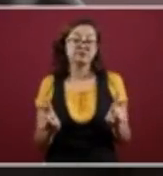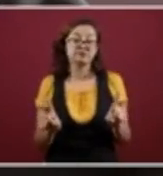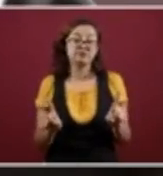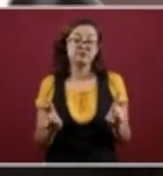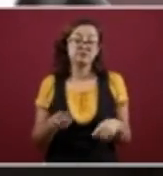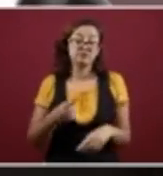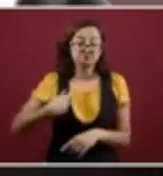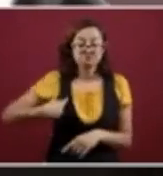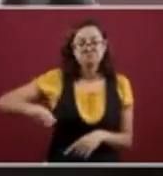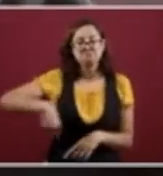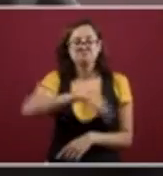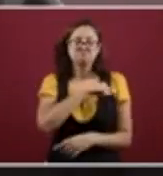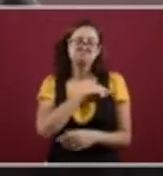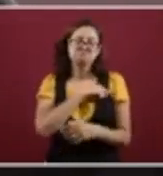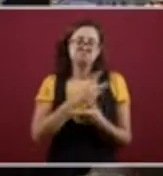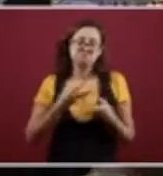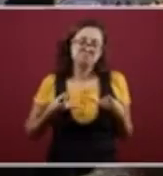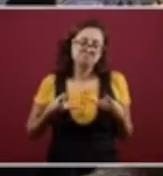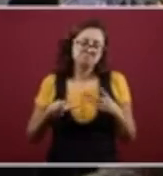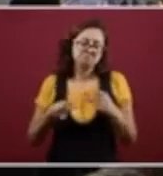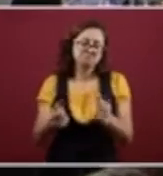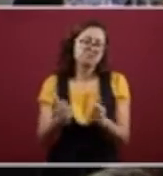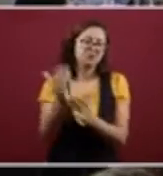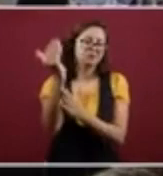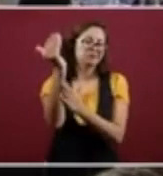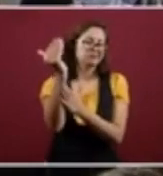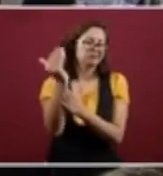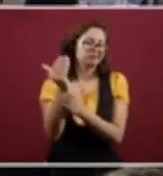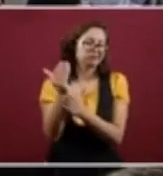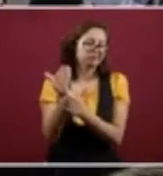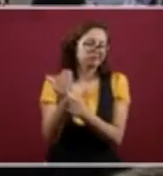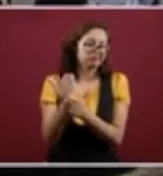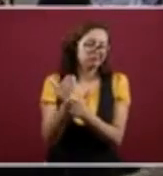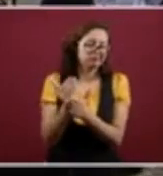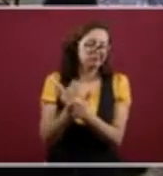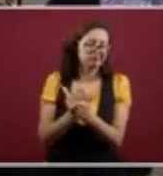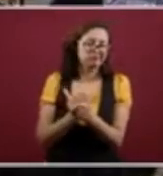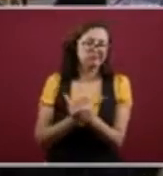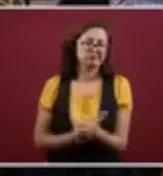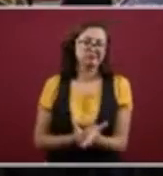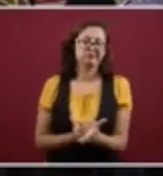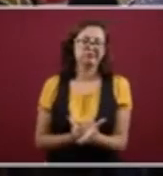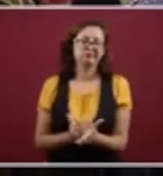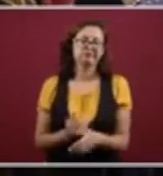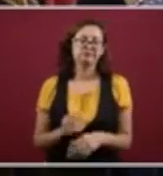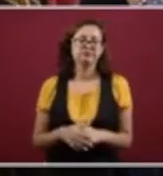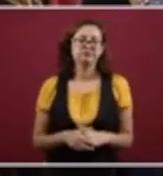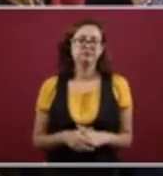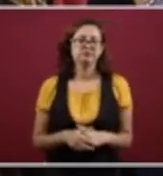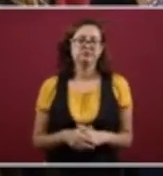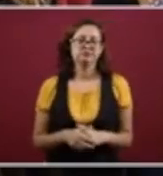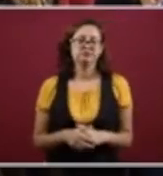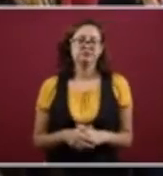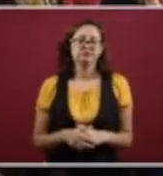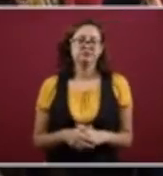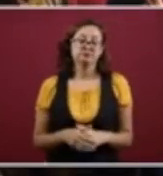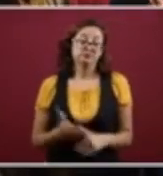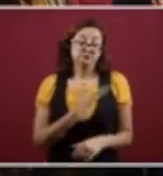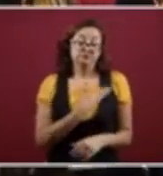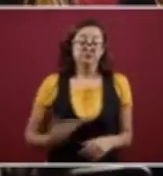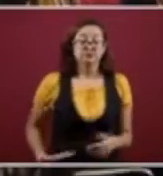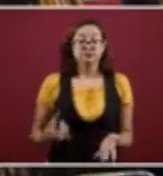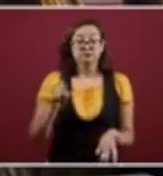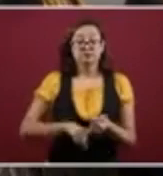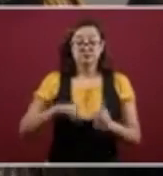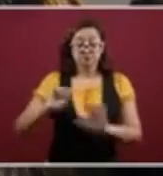hay una disminución considerable de el presupuesto en presidencia,